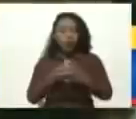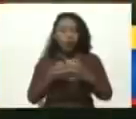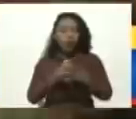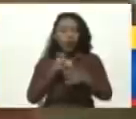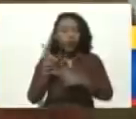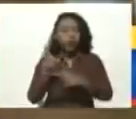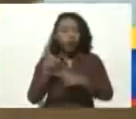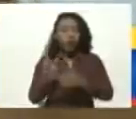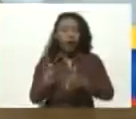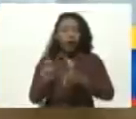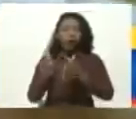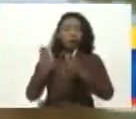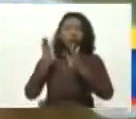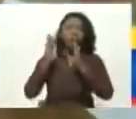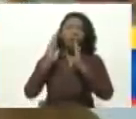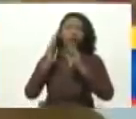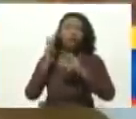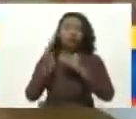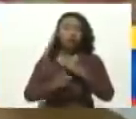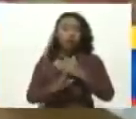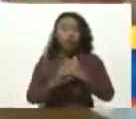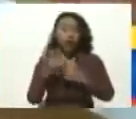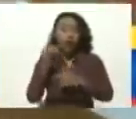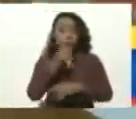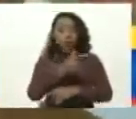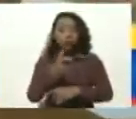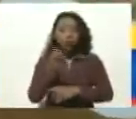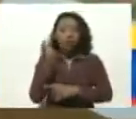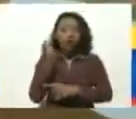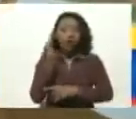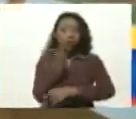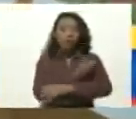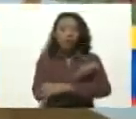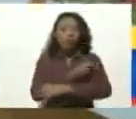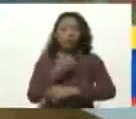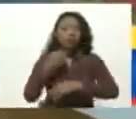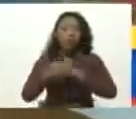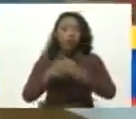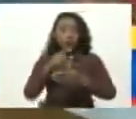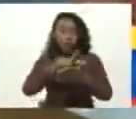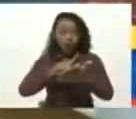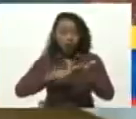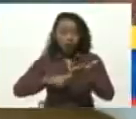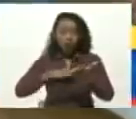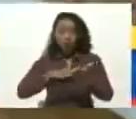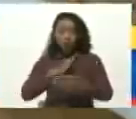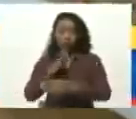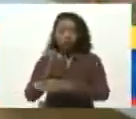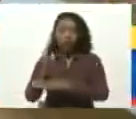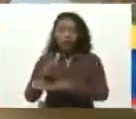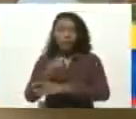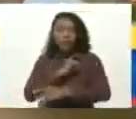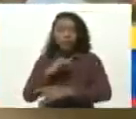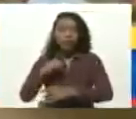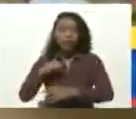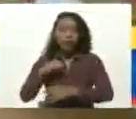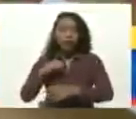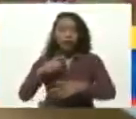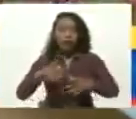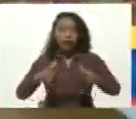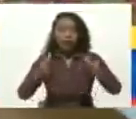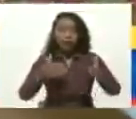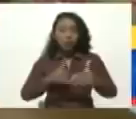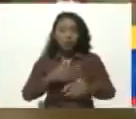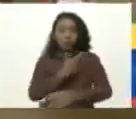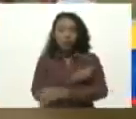aquellos edificios donde, bueno, todavía quedan algunas personas por vacunar, se nos emite la lista y vamos directamente con el personal y la cantidad de vacunas